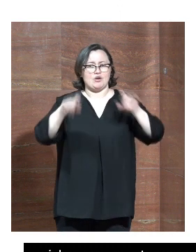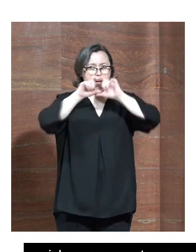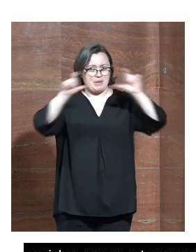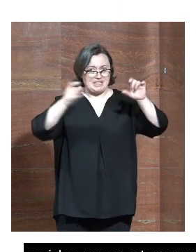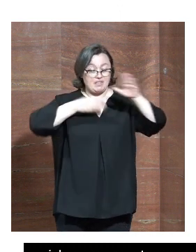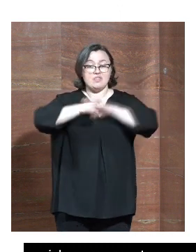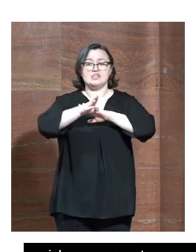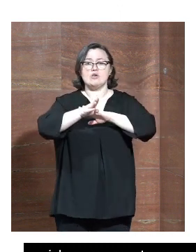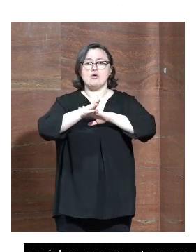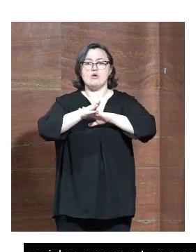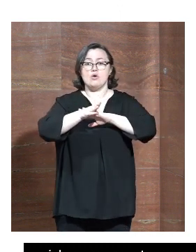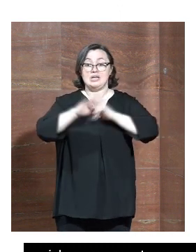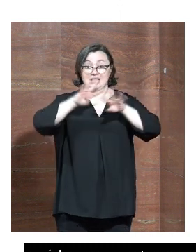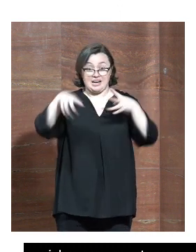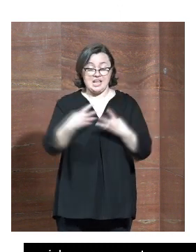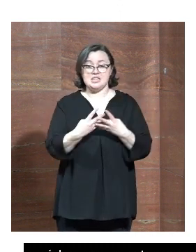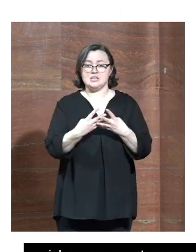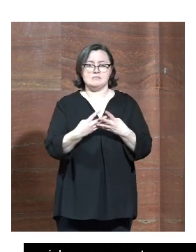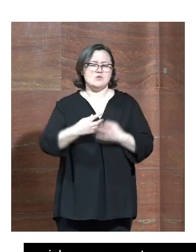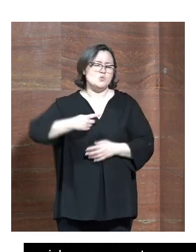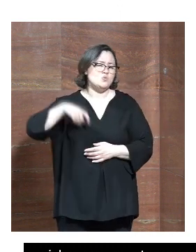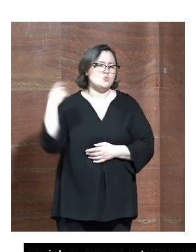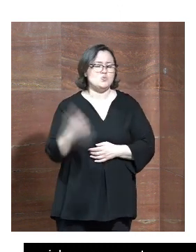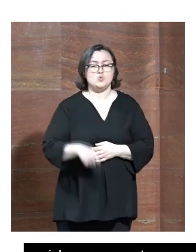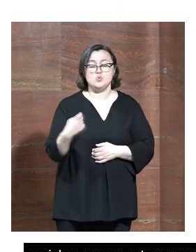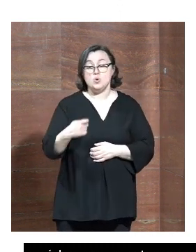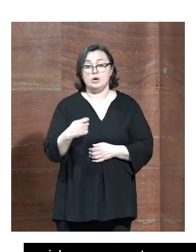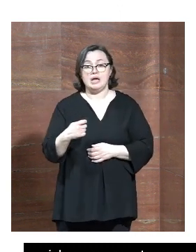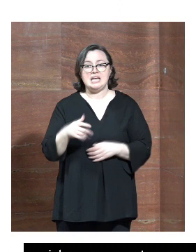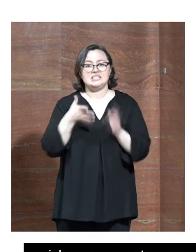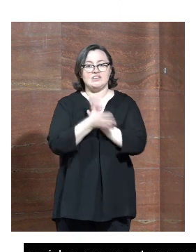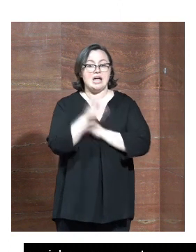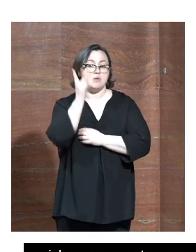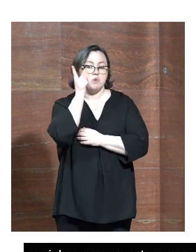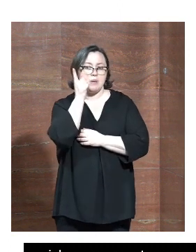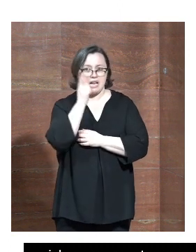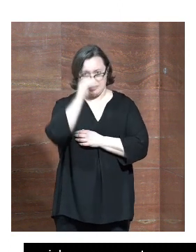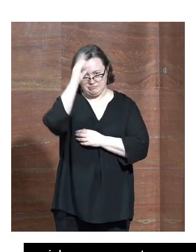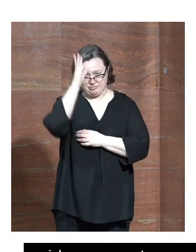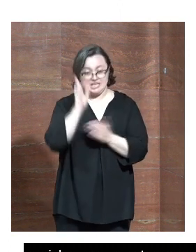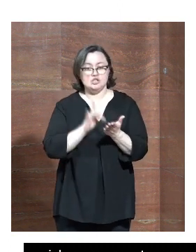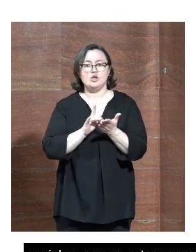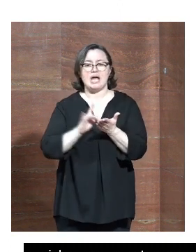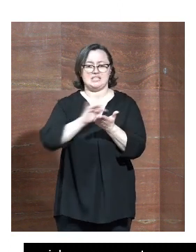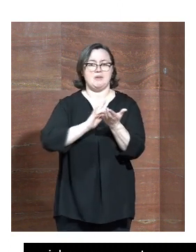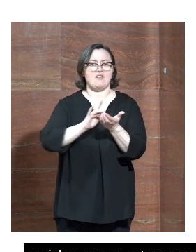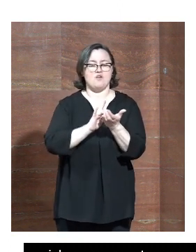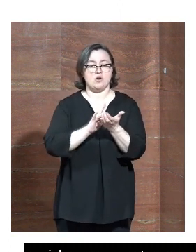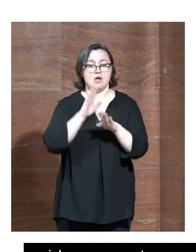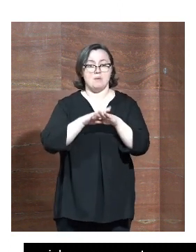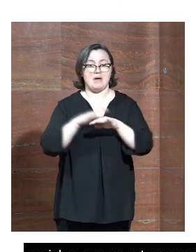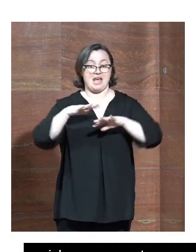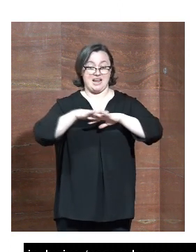de acceso a Internet son muy caras. Hace falta un teléfono inteligente para